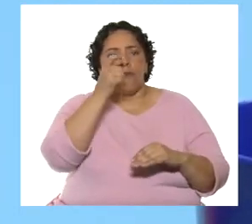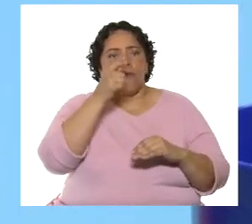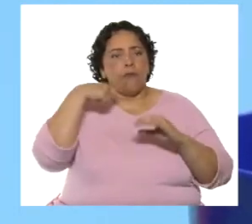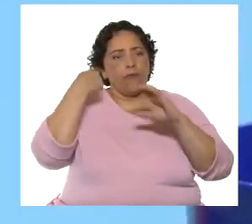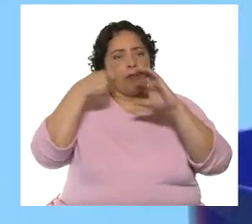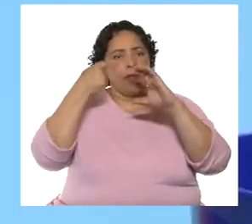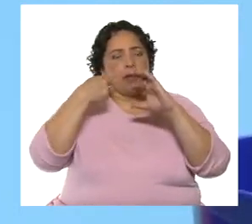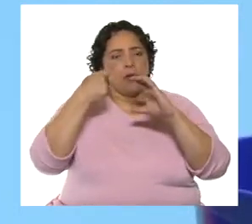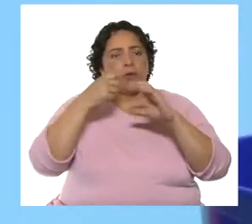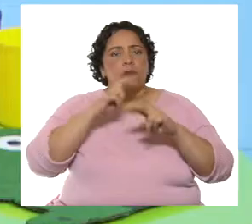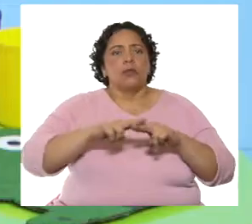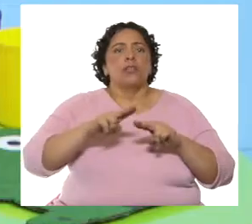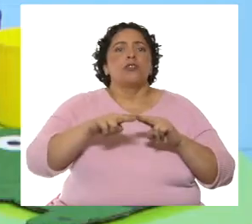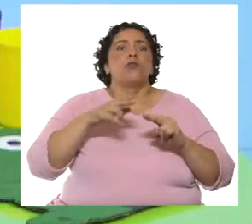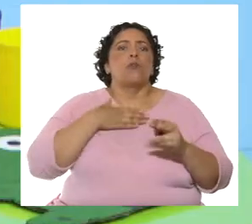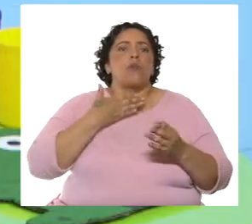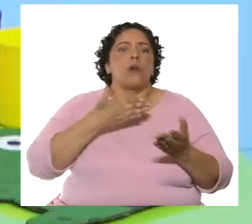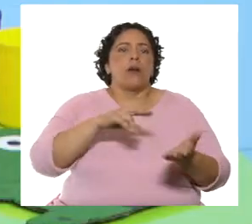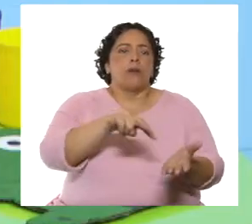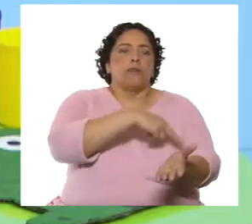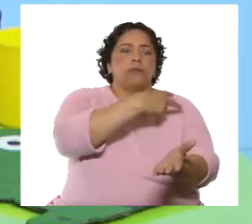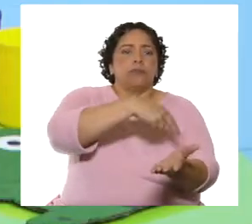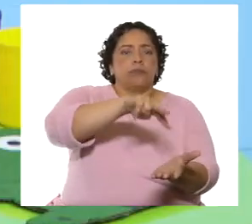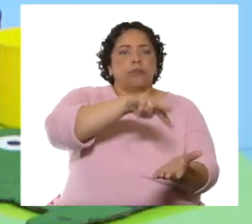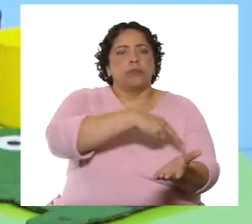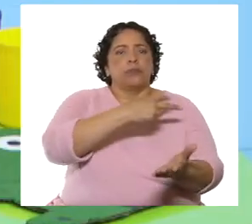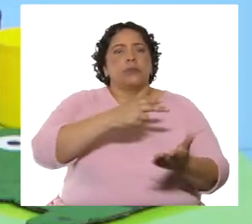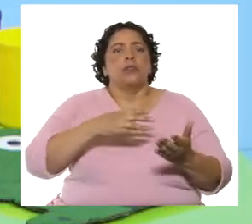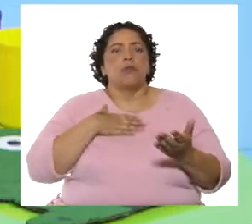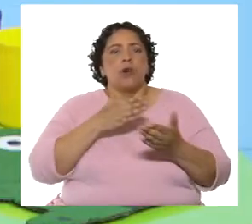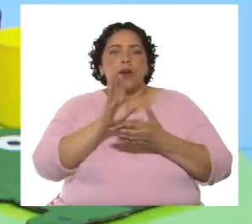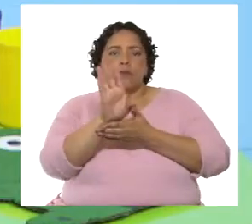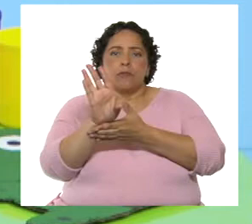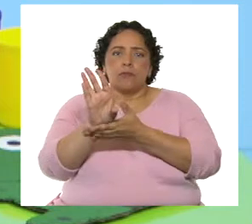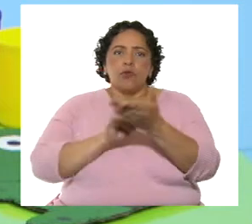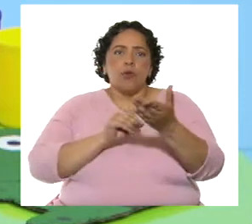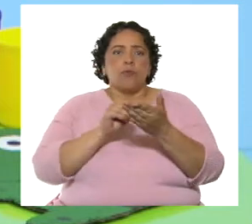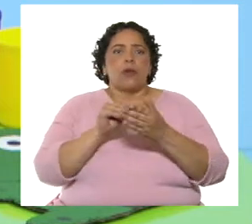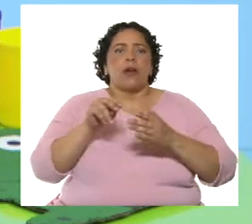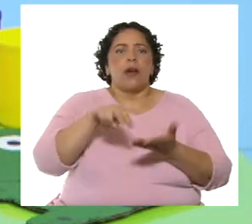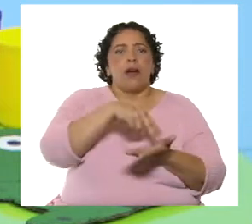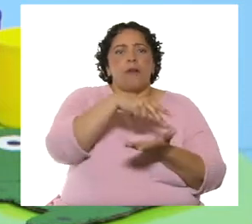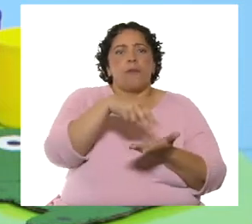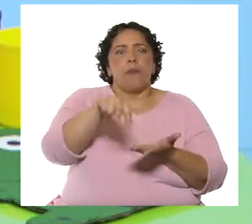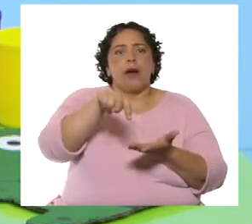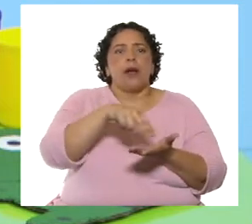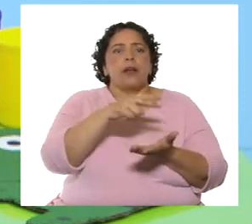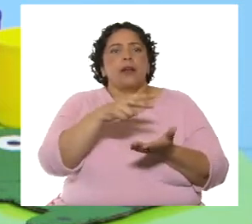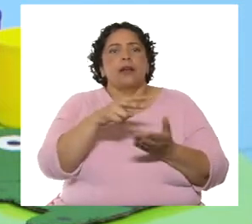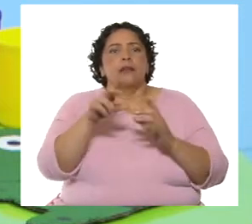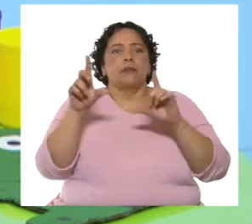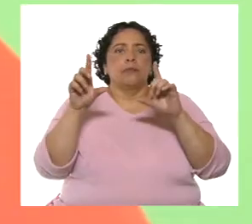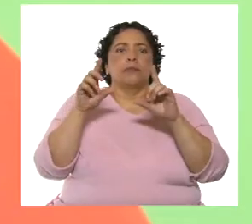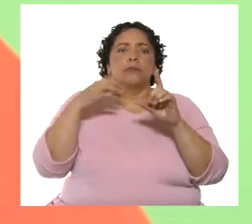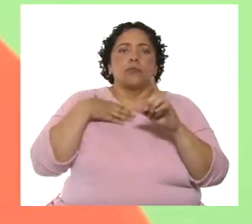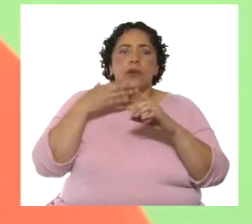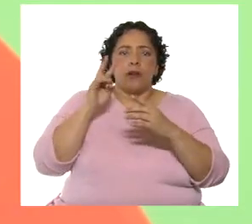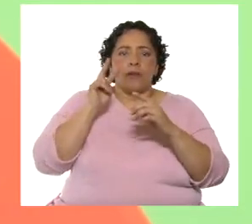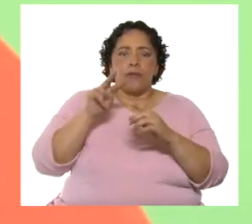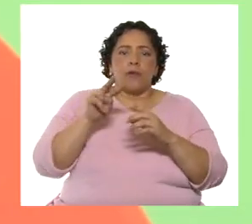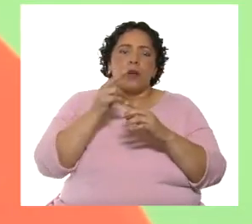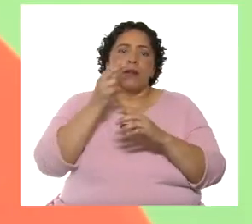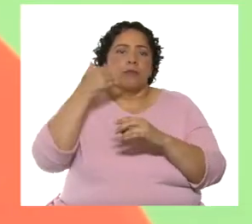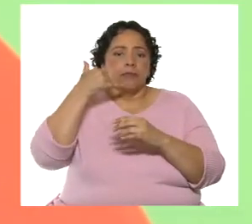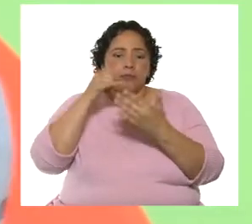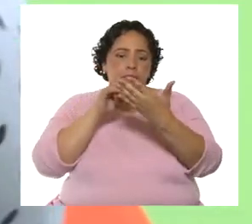los niños puedan bailar y hacer, imitar ese video que están viendo en las pantallas, hacerlo de